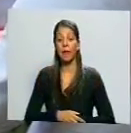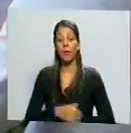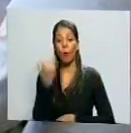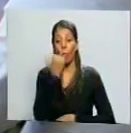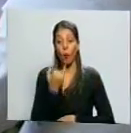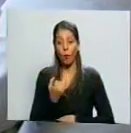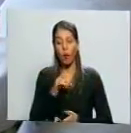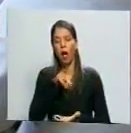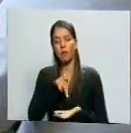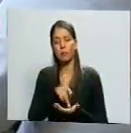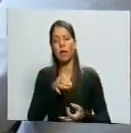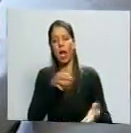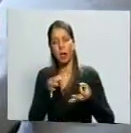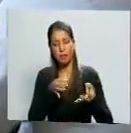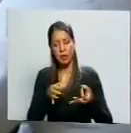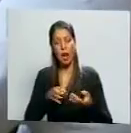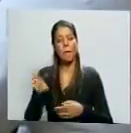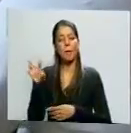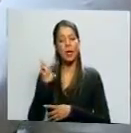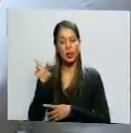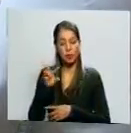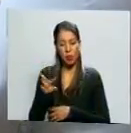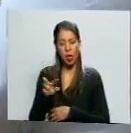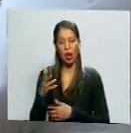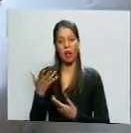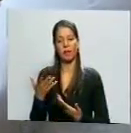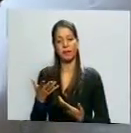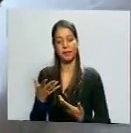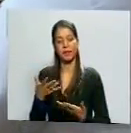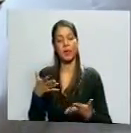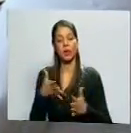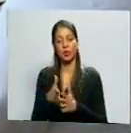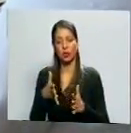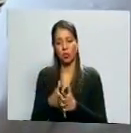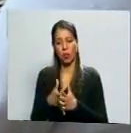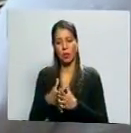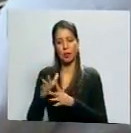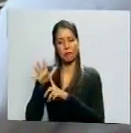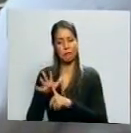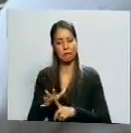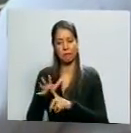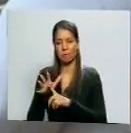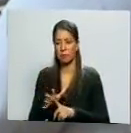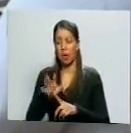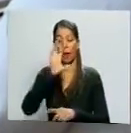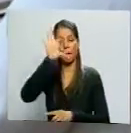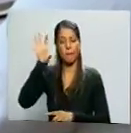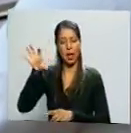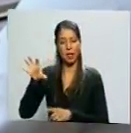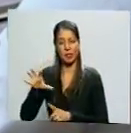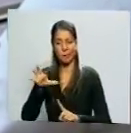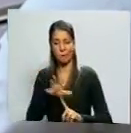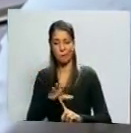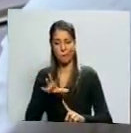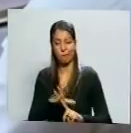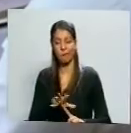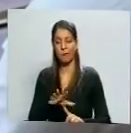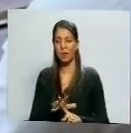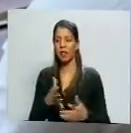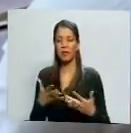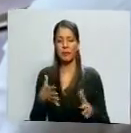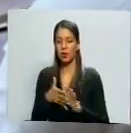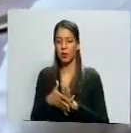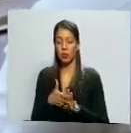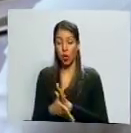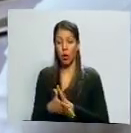intervención puntualizó que la República Bolivariana de Venezuela se encuentra sometido a una guerra no convencional, de la cual una de sus variantes